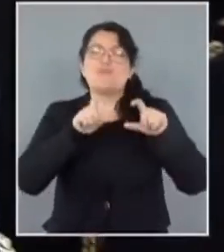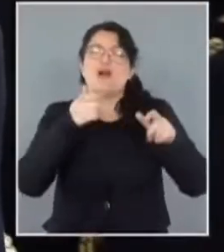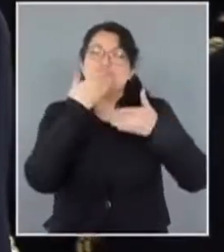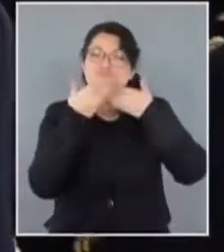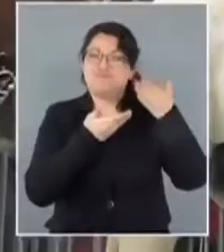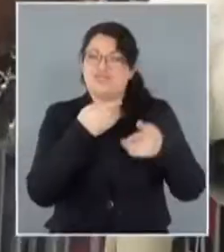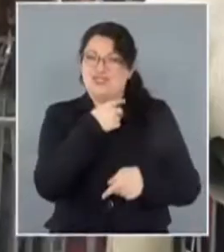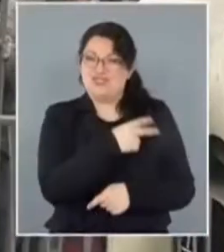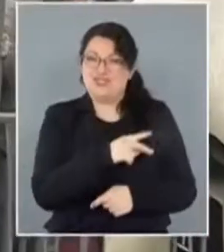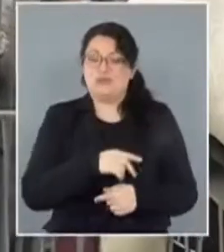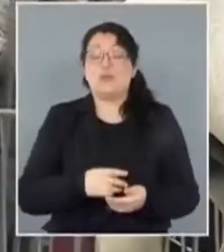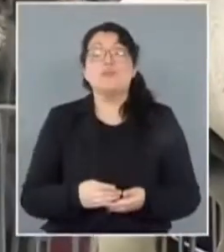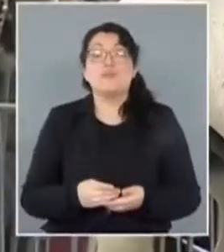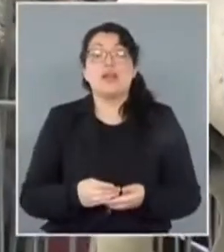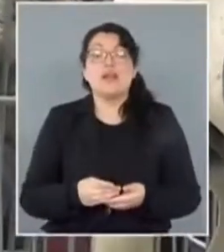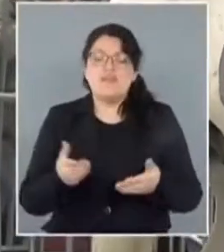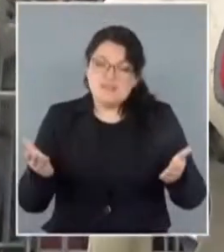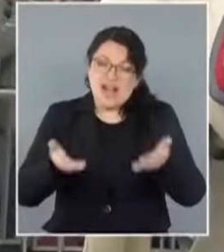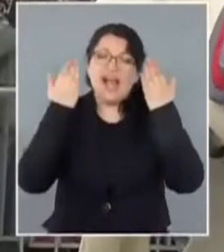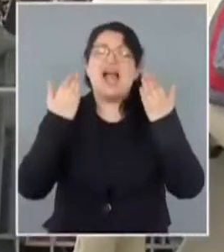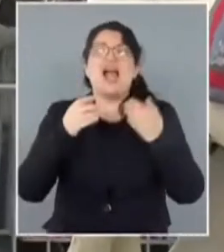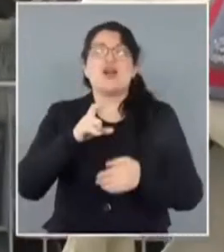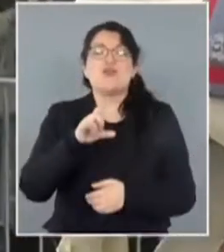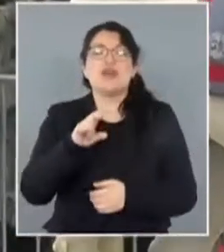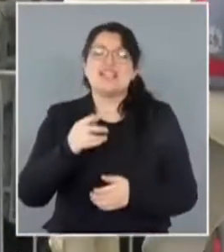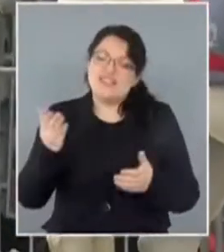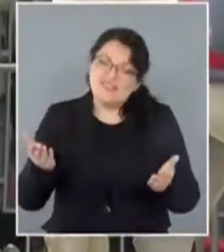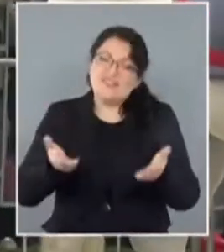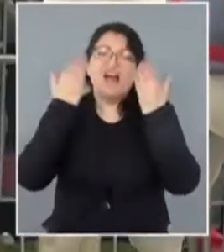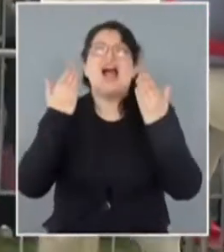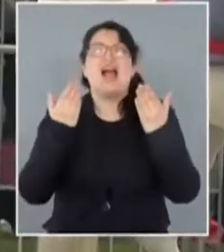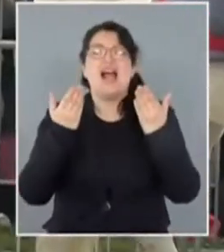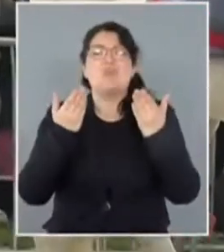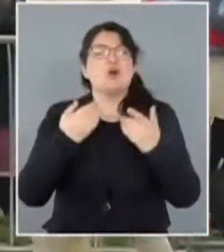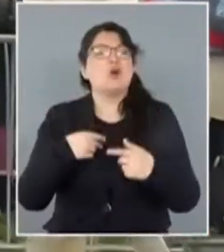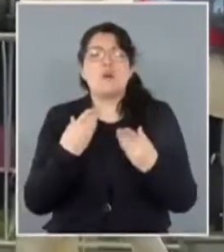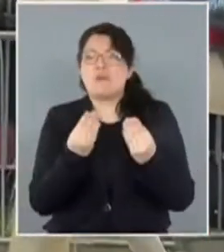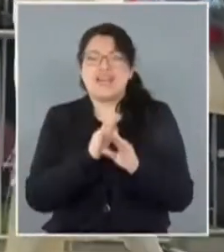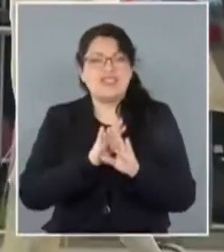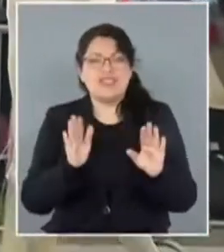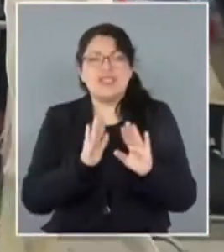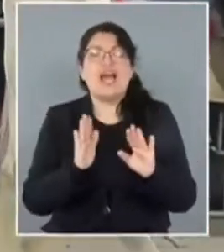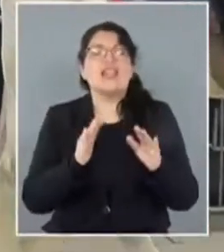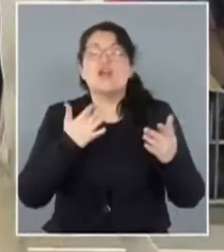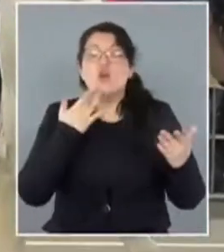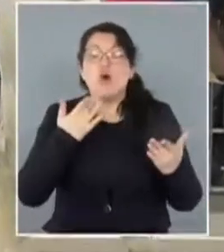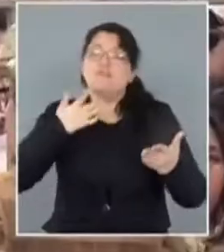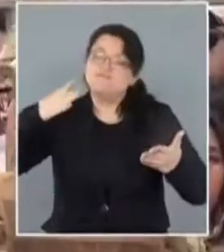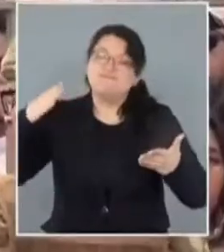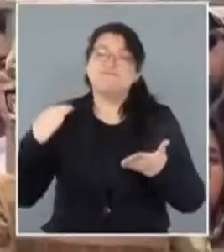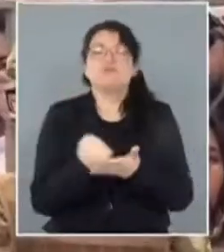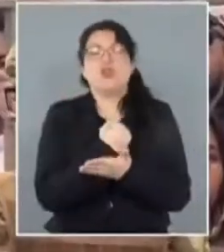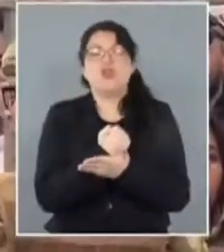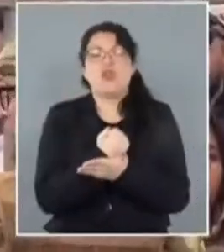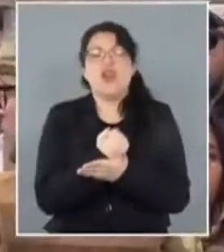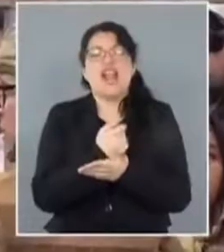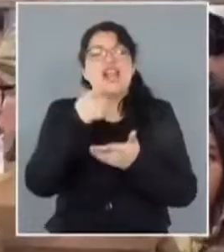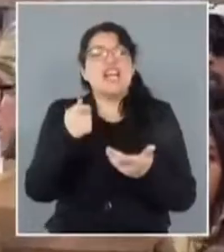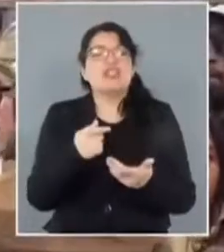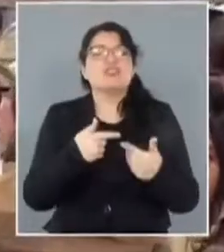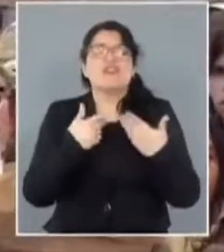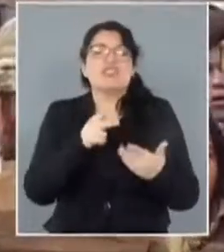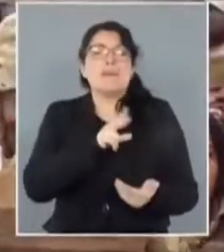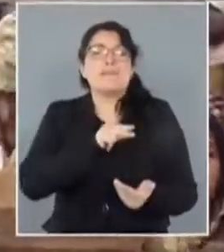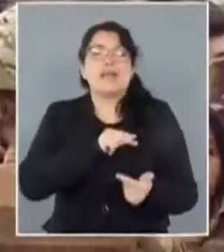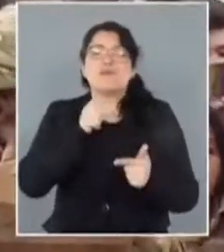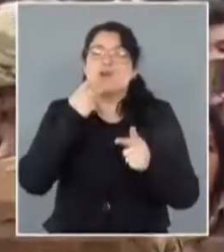himno. Adelante, granaderos, adelante sin temor, que el laurel de la victoria será premio a